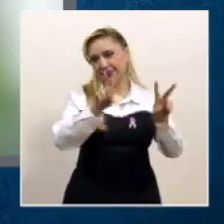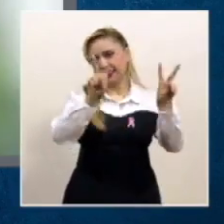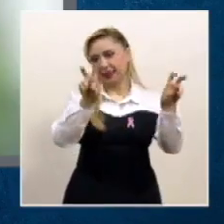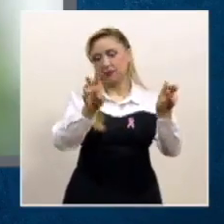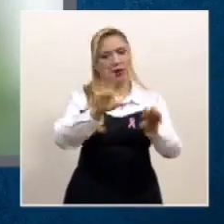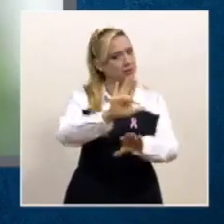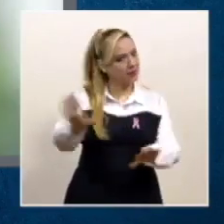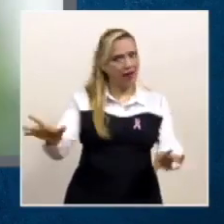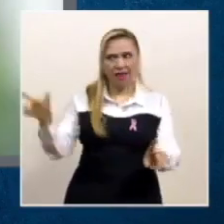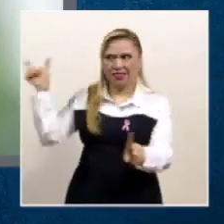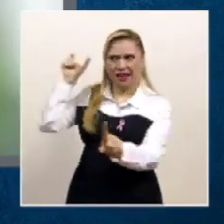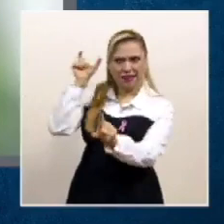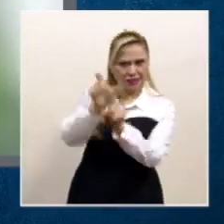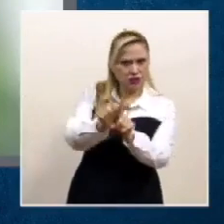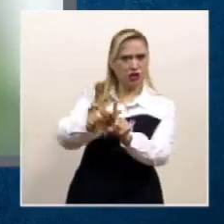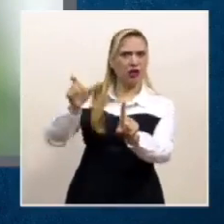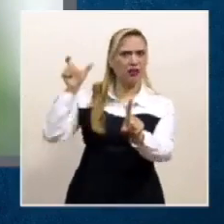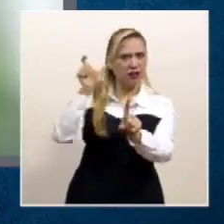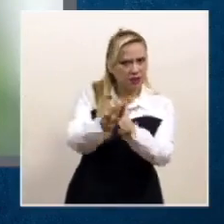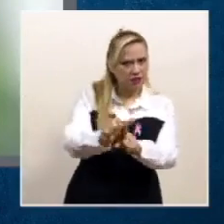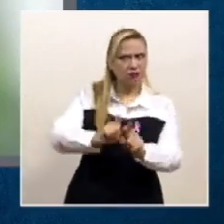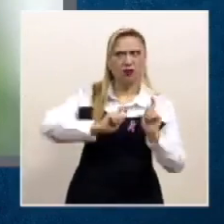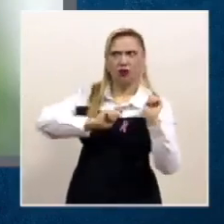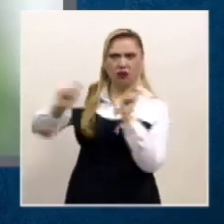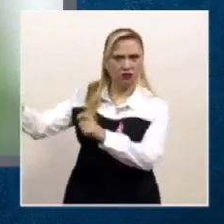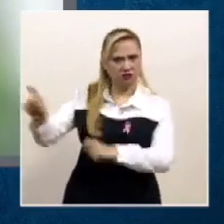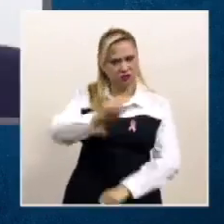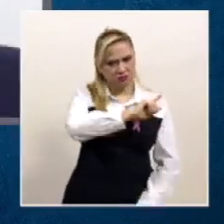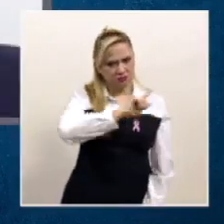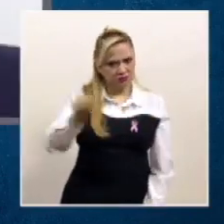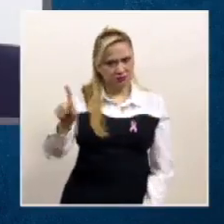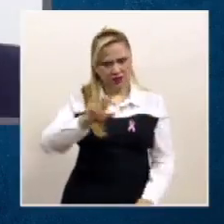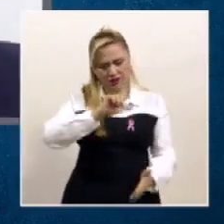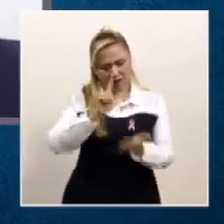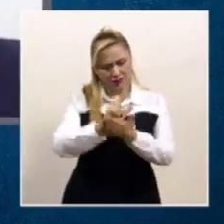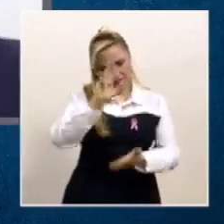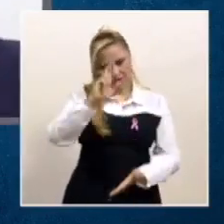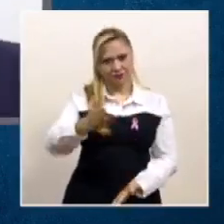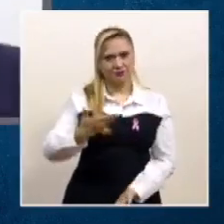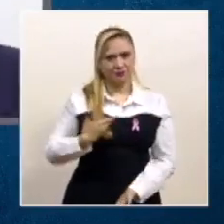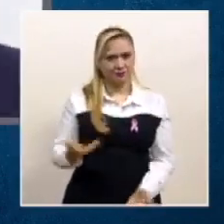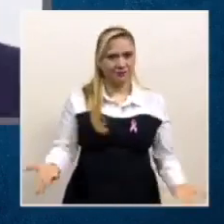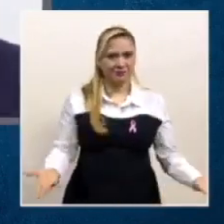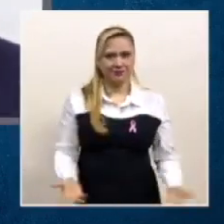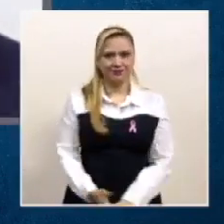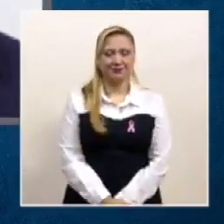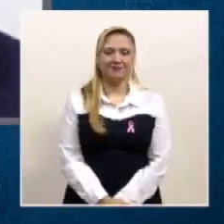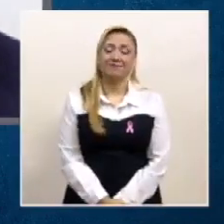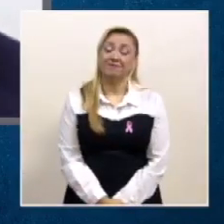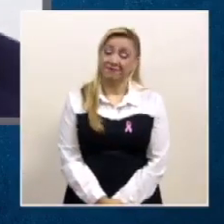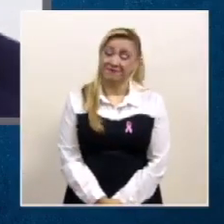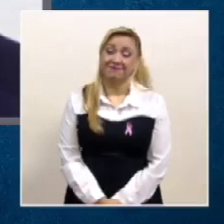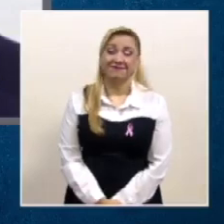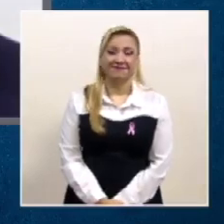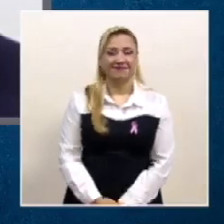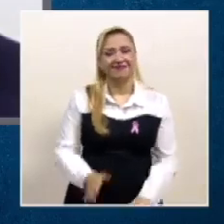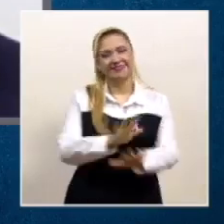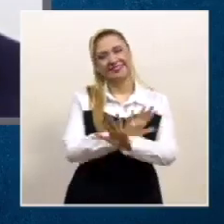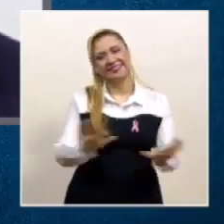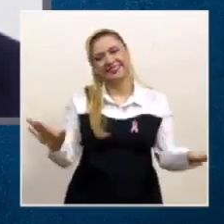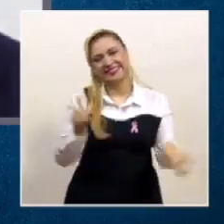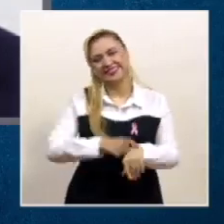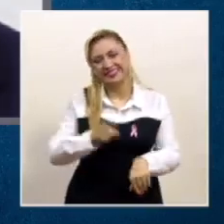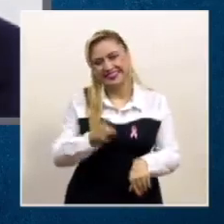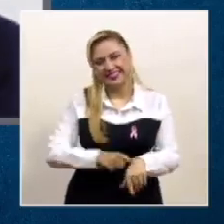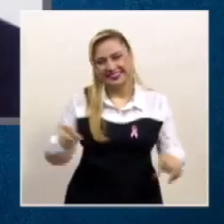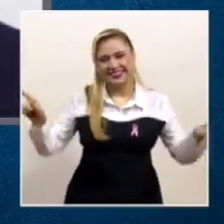la interdicción y buscar un sistema de apoyos en el marco jurídico vigente. Muy bien. Muy bien, pues se nos está acabando